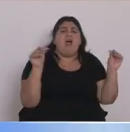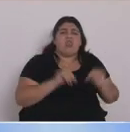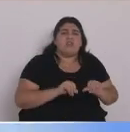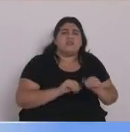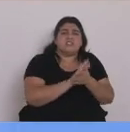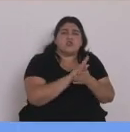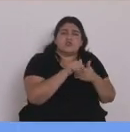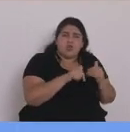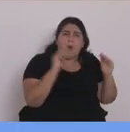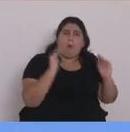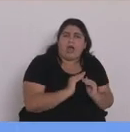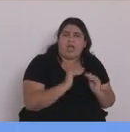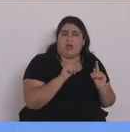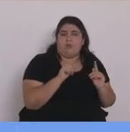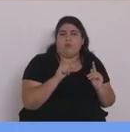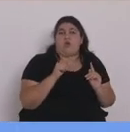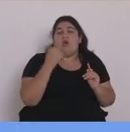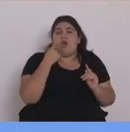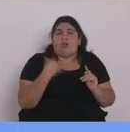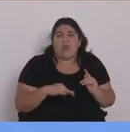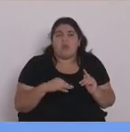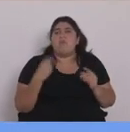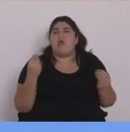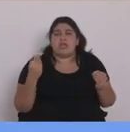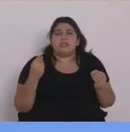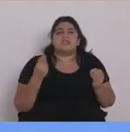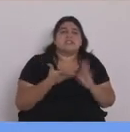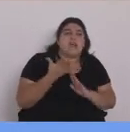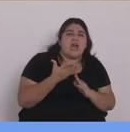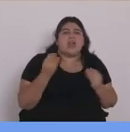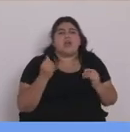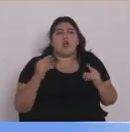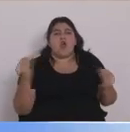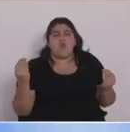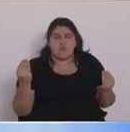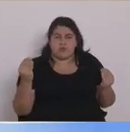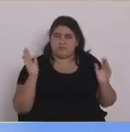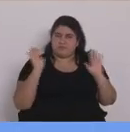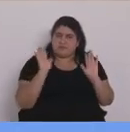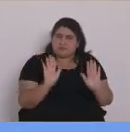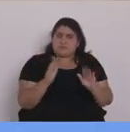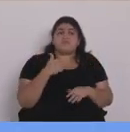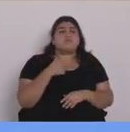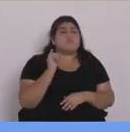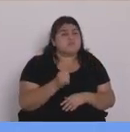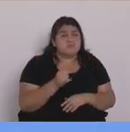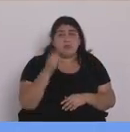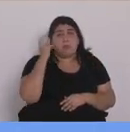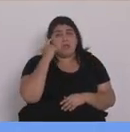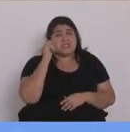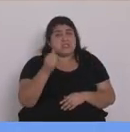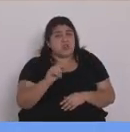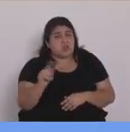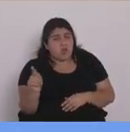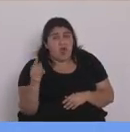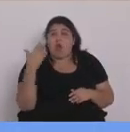tenemos. El gobierno actual tendrá que ver qué es lo que es gasto innecesario, qué es lo que considera. Capaz que lo que yo considero gasto innecesario, ellos no lo consideran. Bueno, el gobierno